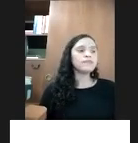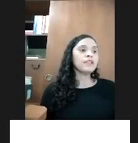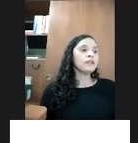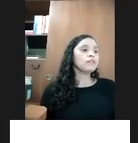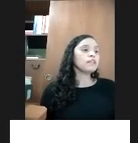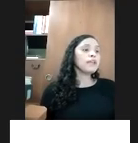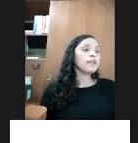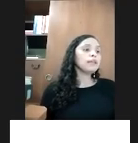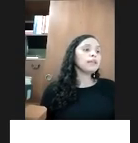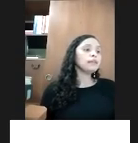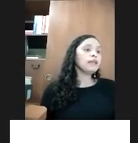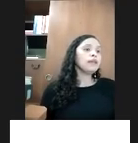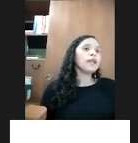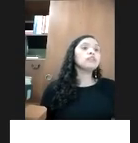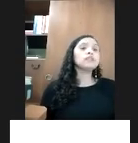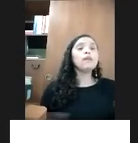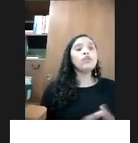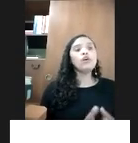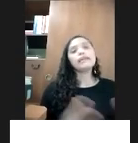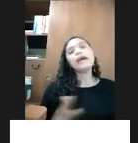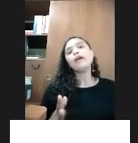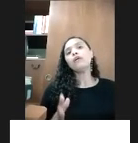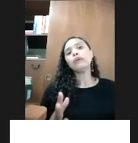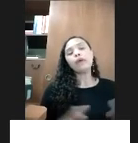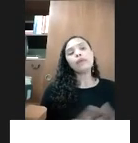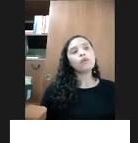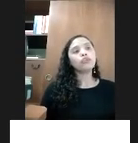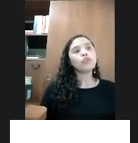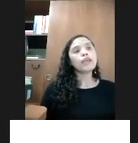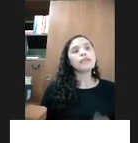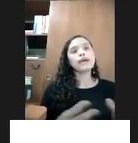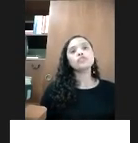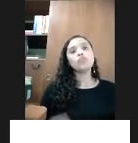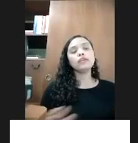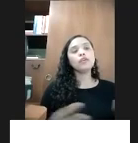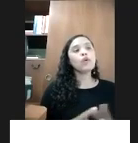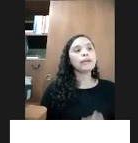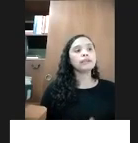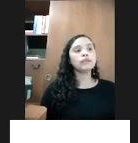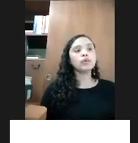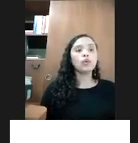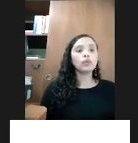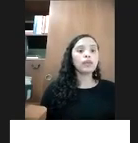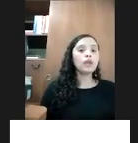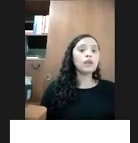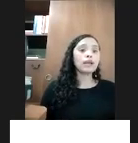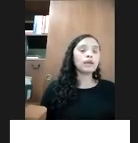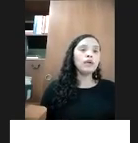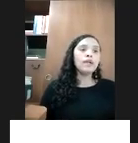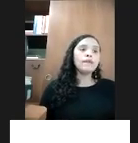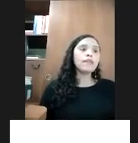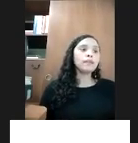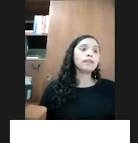óptimas. Finalmente, encontramos unos hallazgos, unas conclusiones que ya yo he ido compartiendo con ustedes a lo